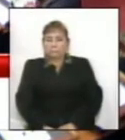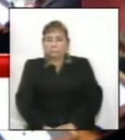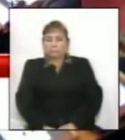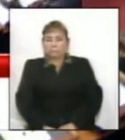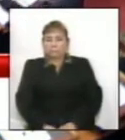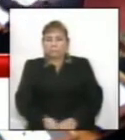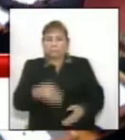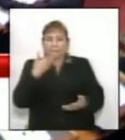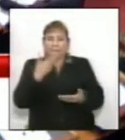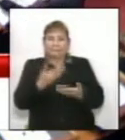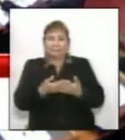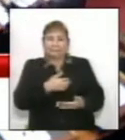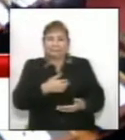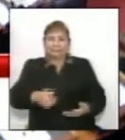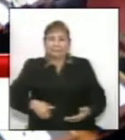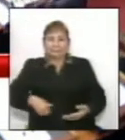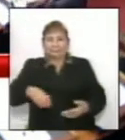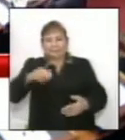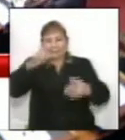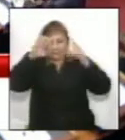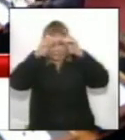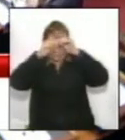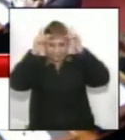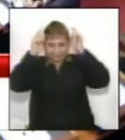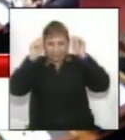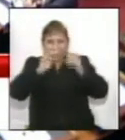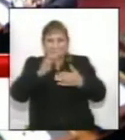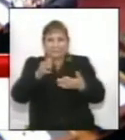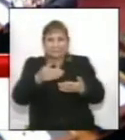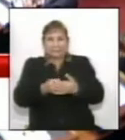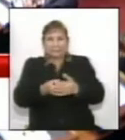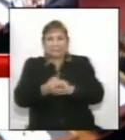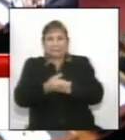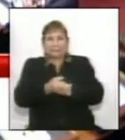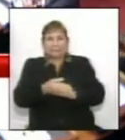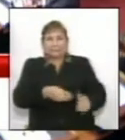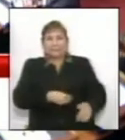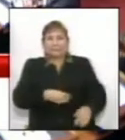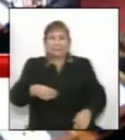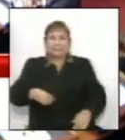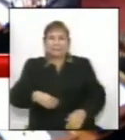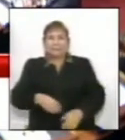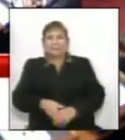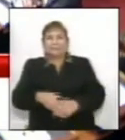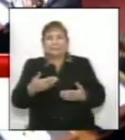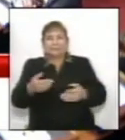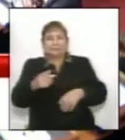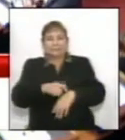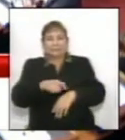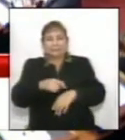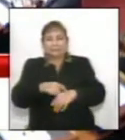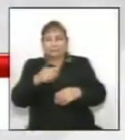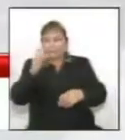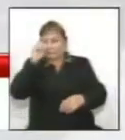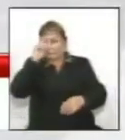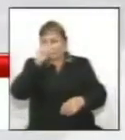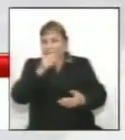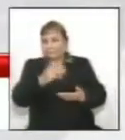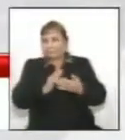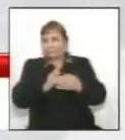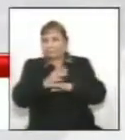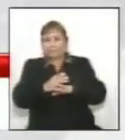Gracias, señor presidente. Por su intermedio, saluda a todas las colegas, señores ministros. En estos momentos tan difíciles que